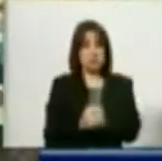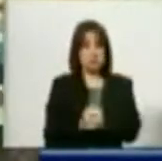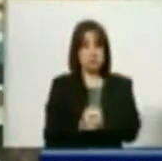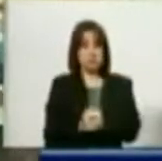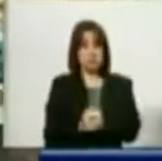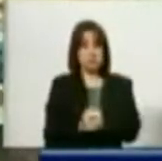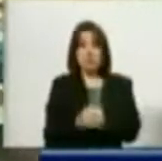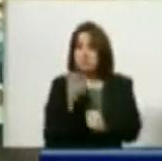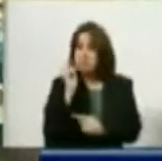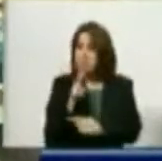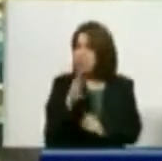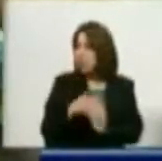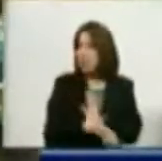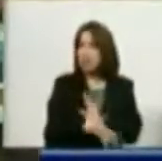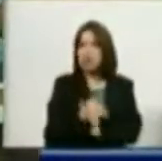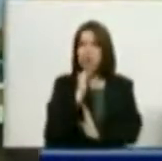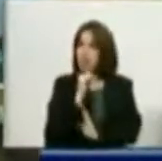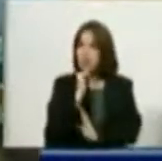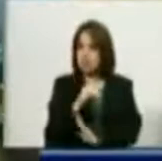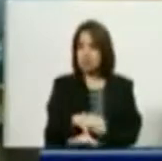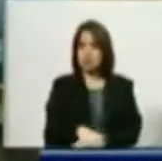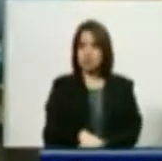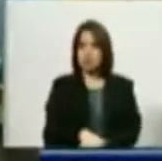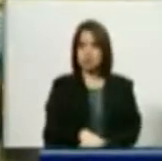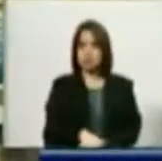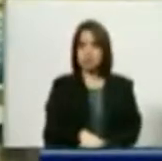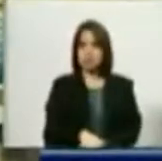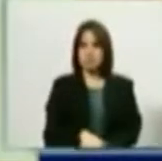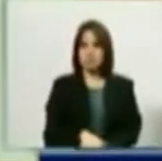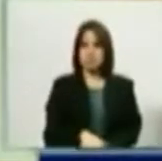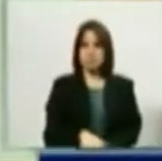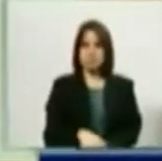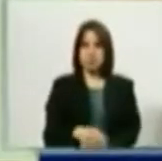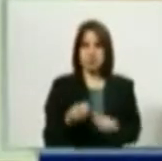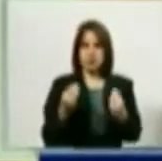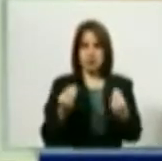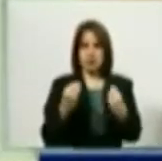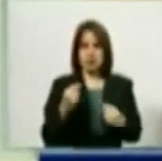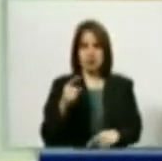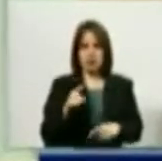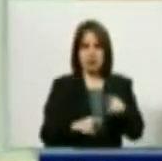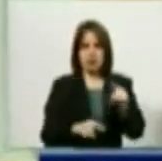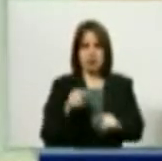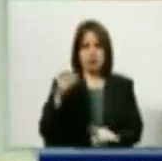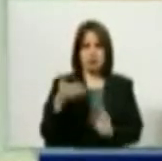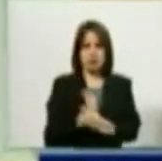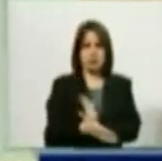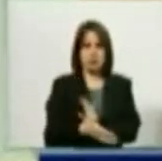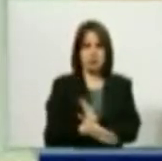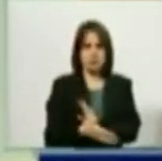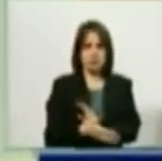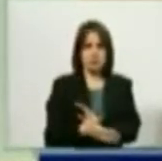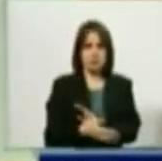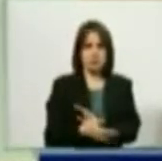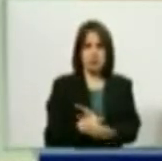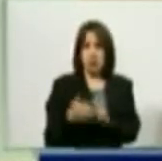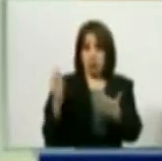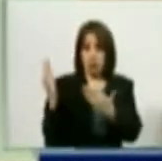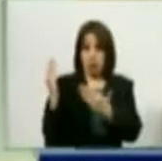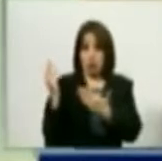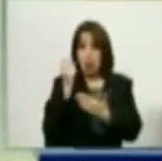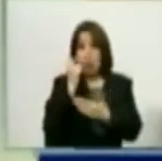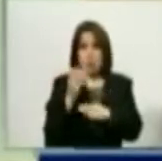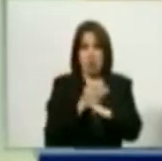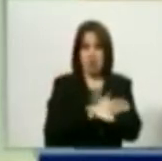es para ver si sacan una noticia a ver La patilla dice Jesús oyar Va a ir el sábado el